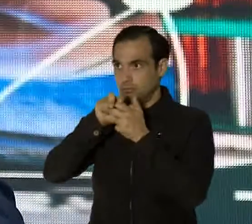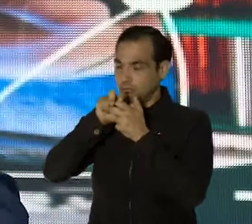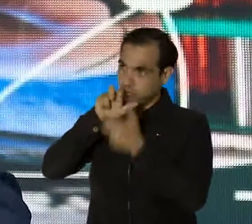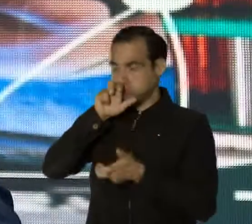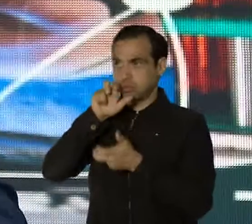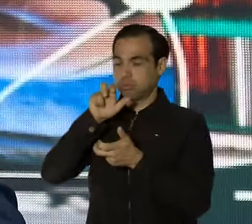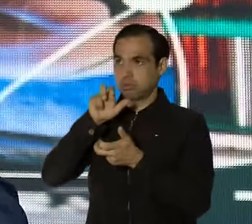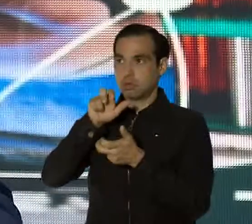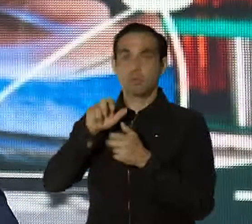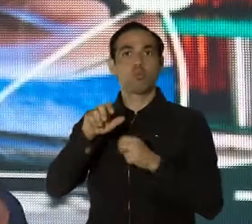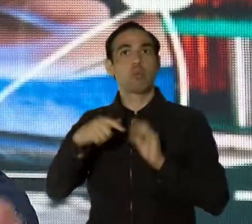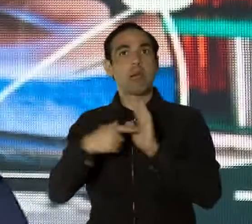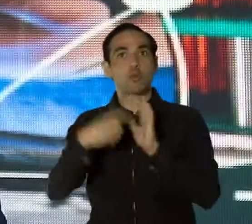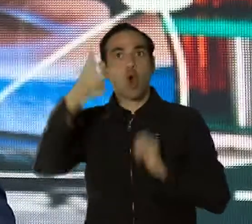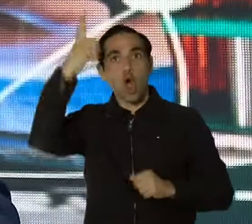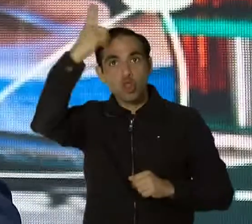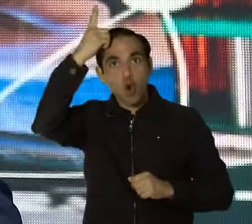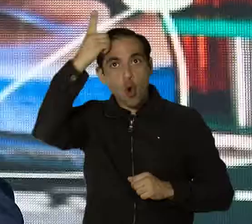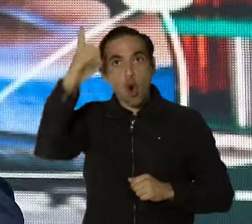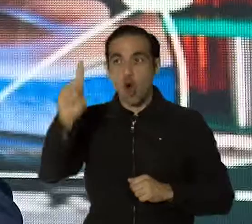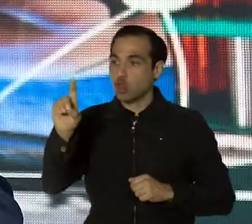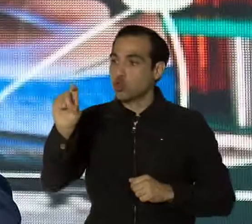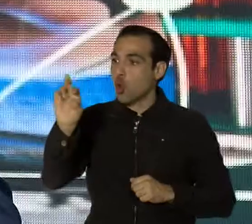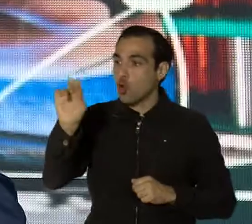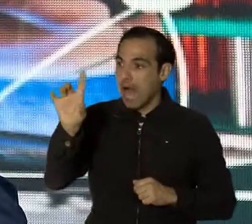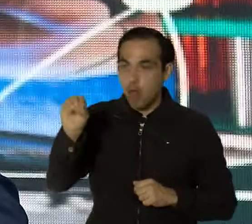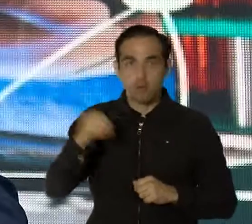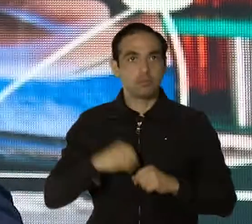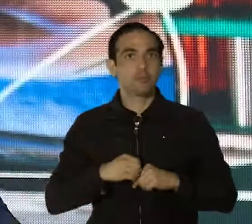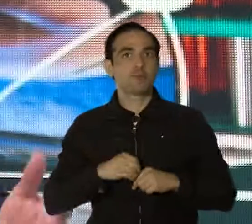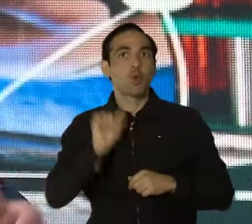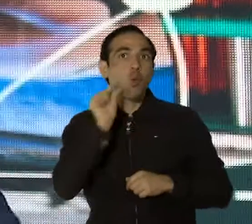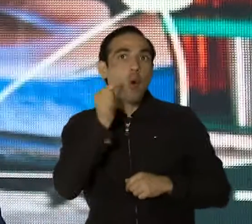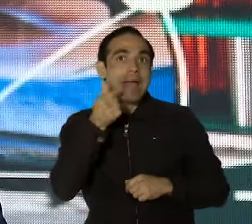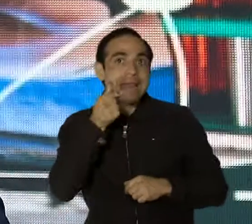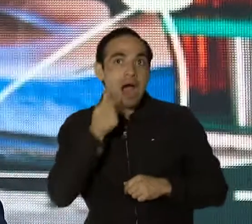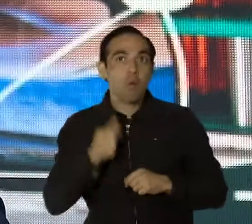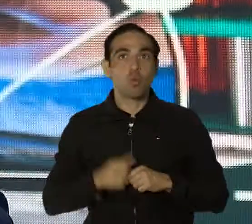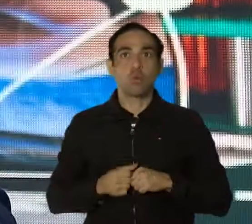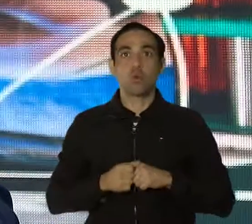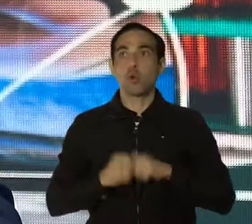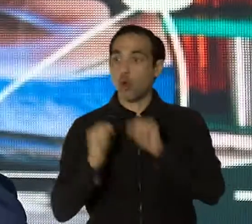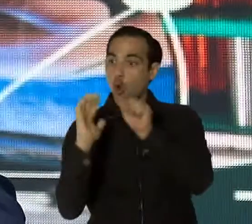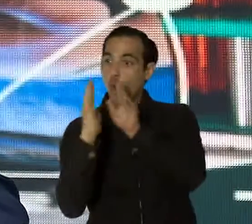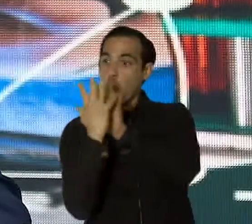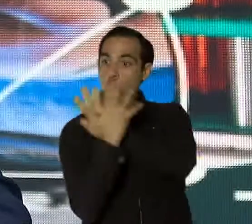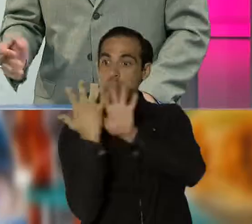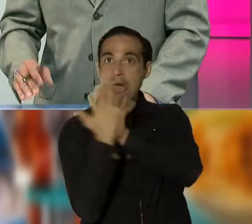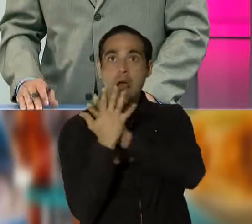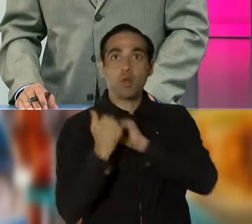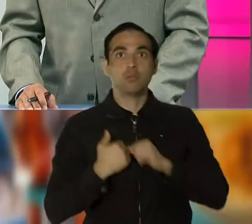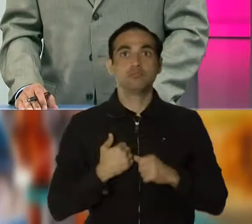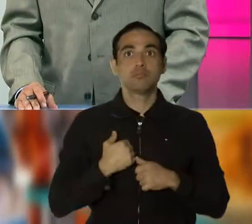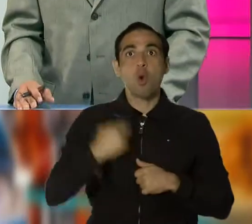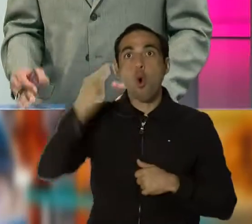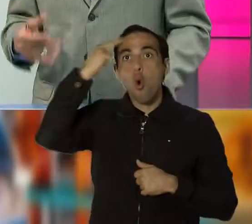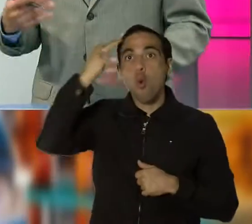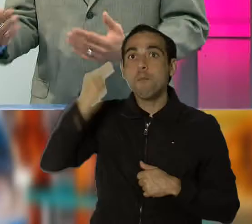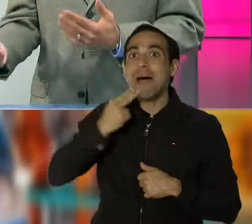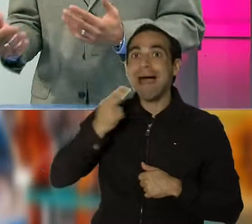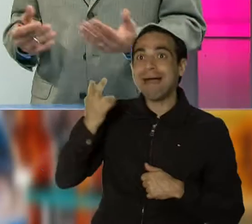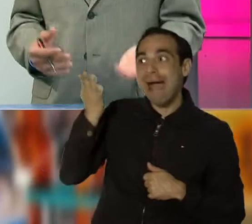sorprendente, Dorado, Guaynabo, Condado, Humacao, Palmas del Mar. Hay muchas personas que han querido también